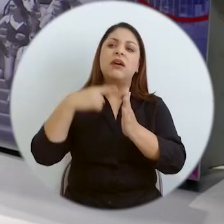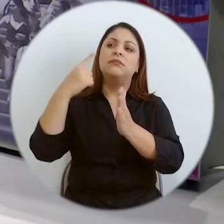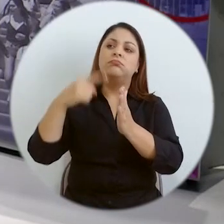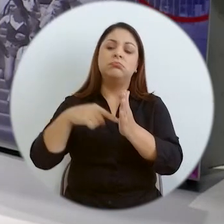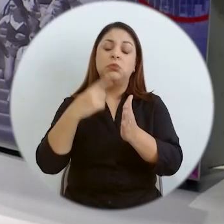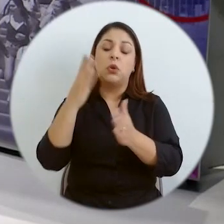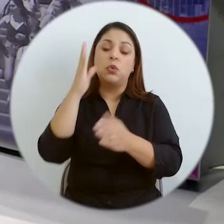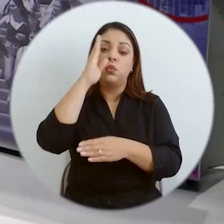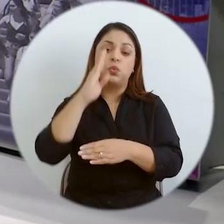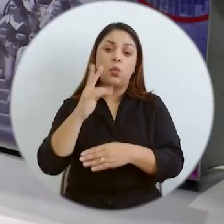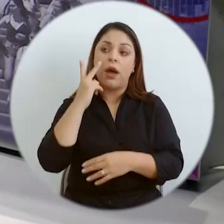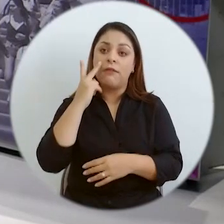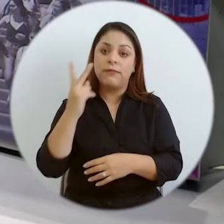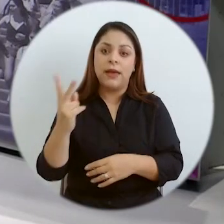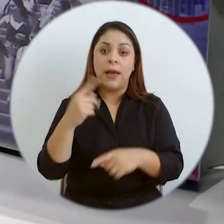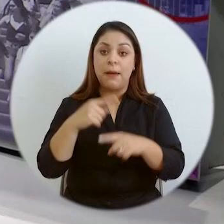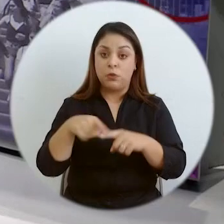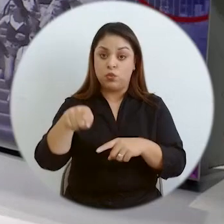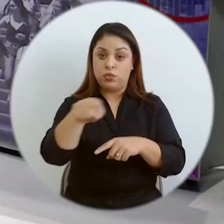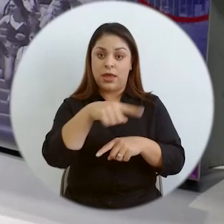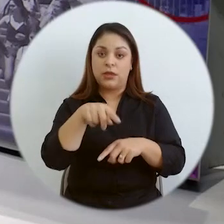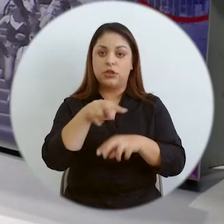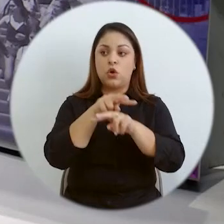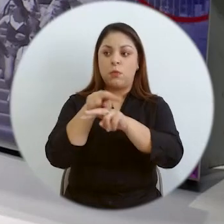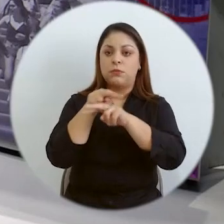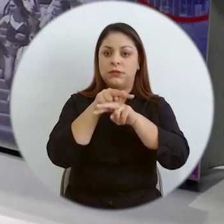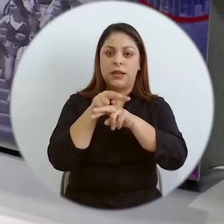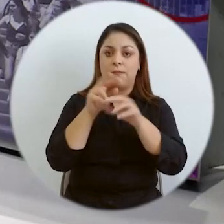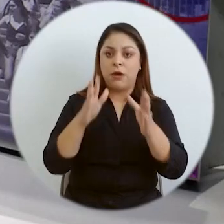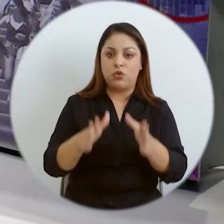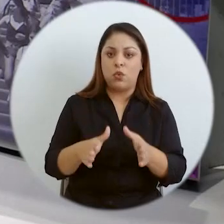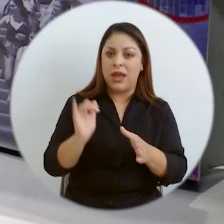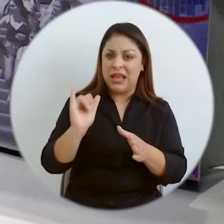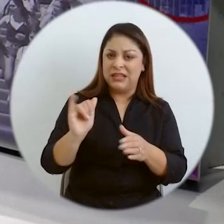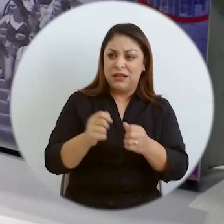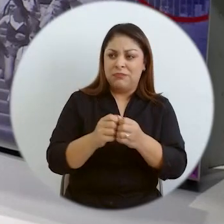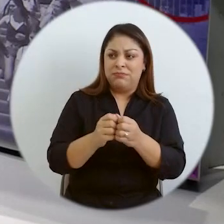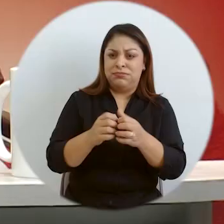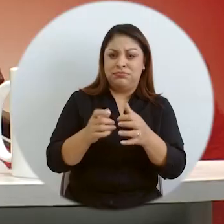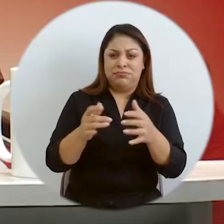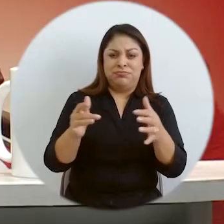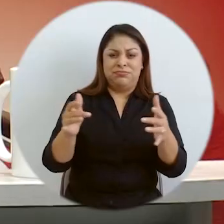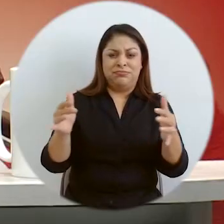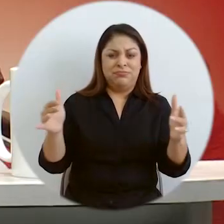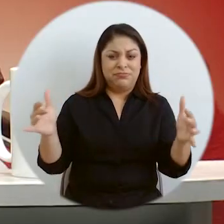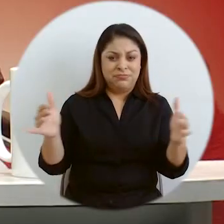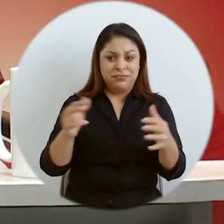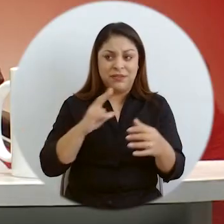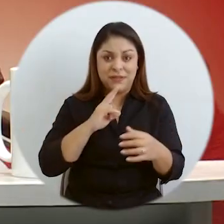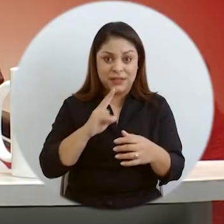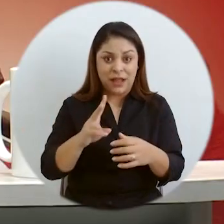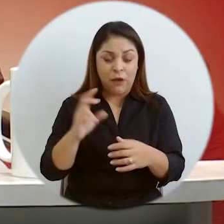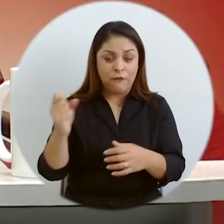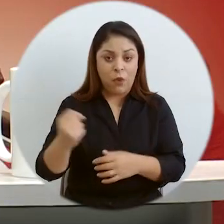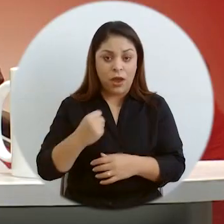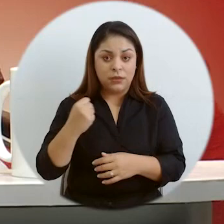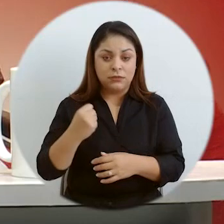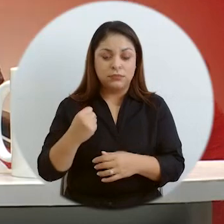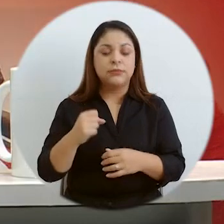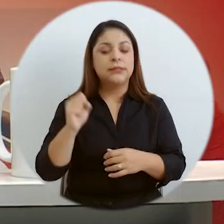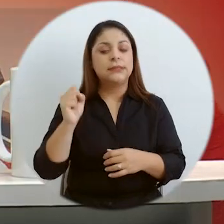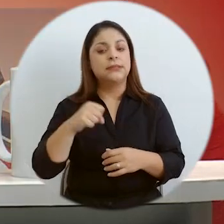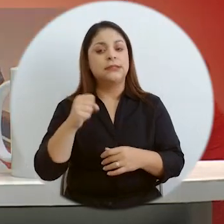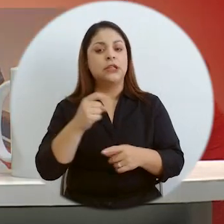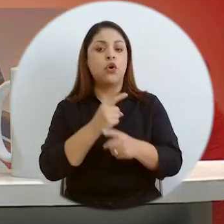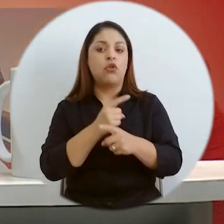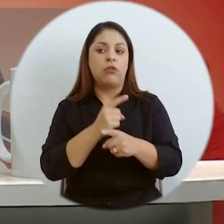datos que ha suministrado el observatorio, pues sí, ha sido un crecimiento muy importante. Sí, hay una gran, bueno, Esteban lo ha presentado